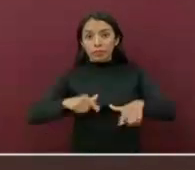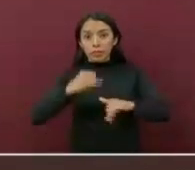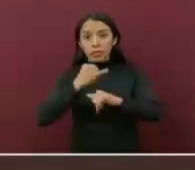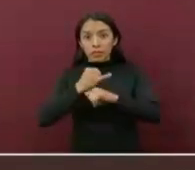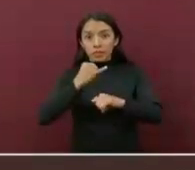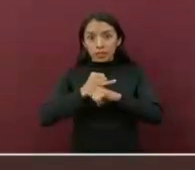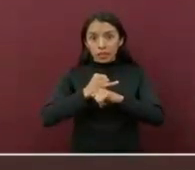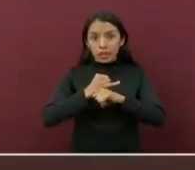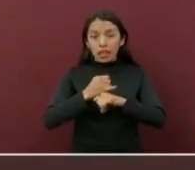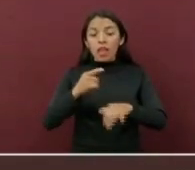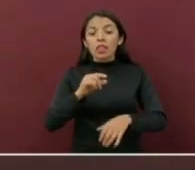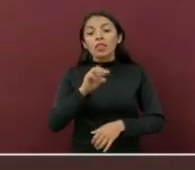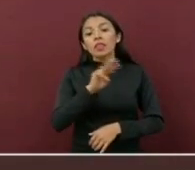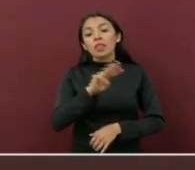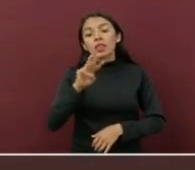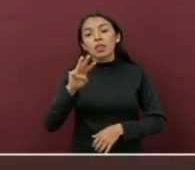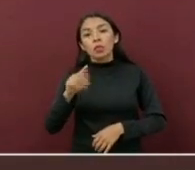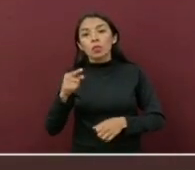ubicada en